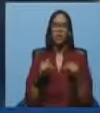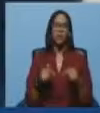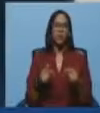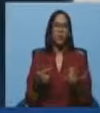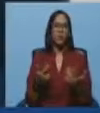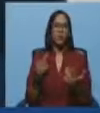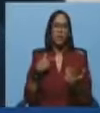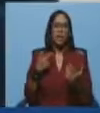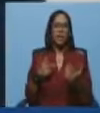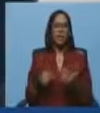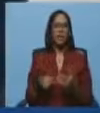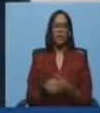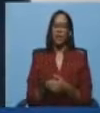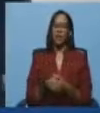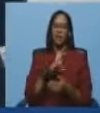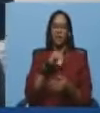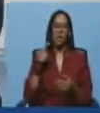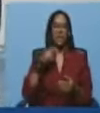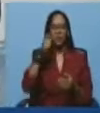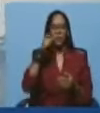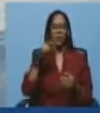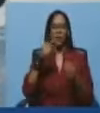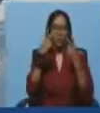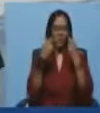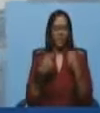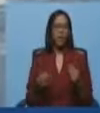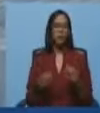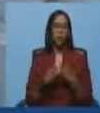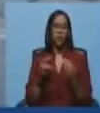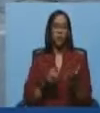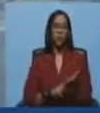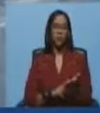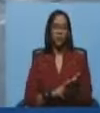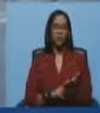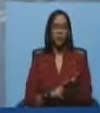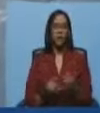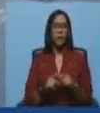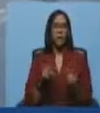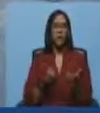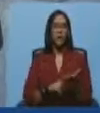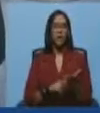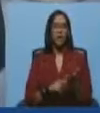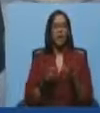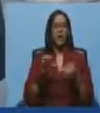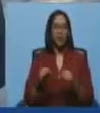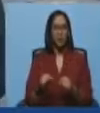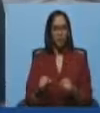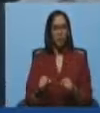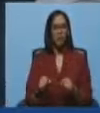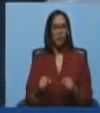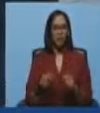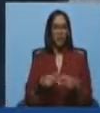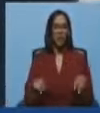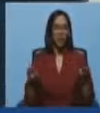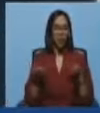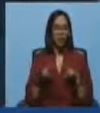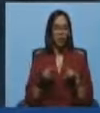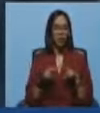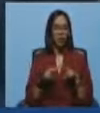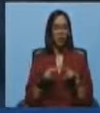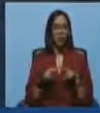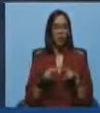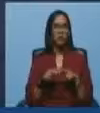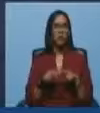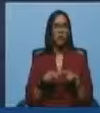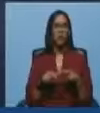tiene vulnerabilidades de seguridad, que por ahí nos investiguen, que por ahí todo eso es verdad. Pero lo cierto es que agarramos esa herramienta, que es valiosa, y a través